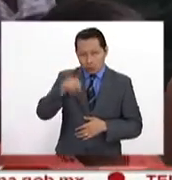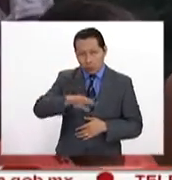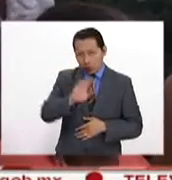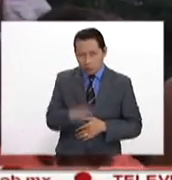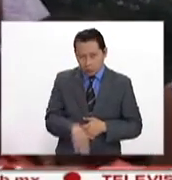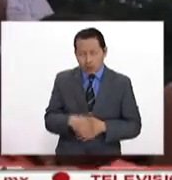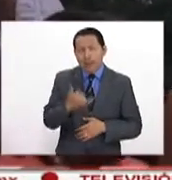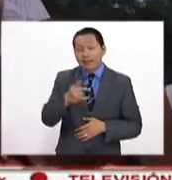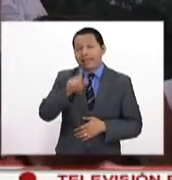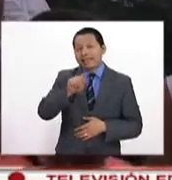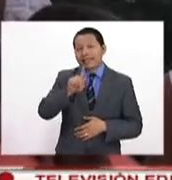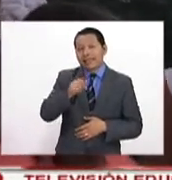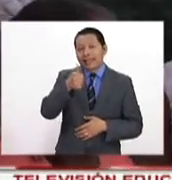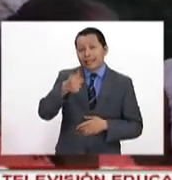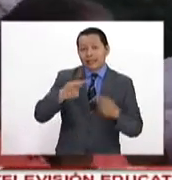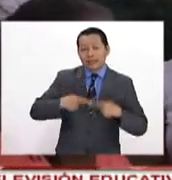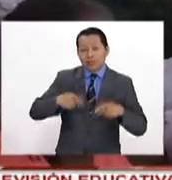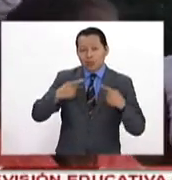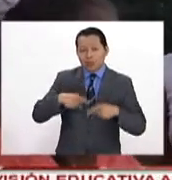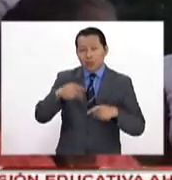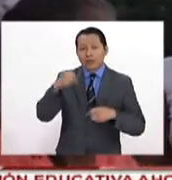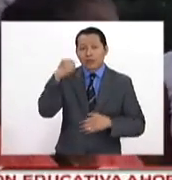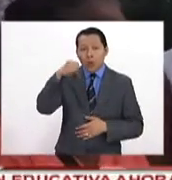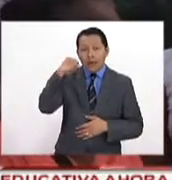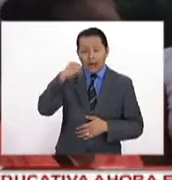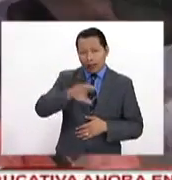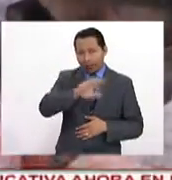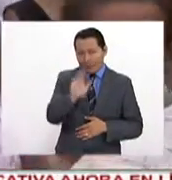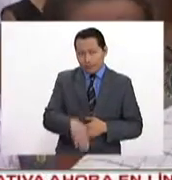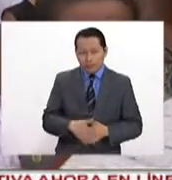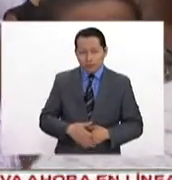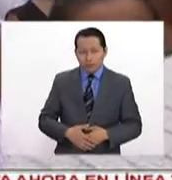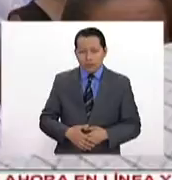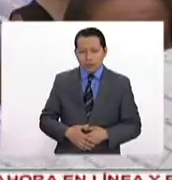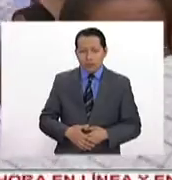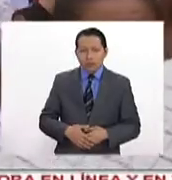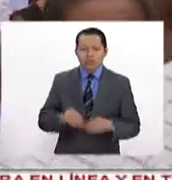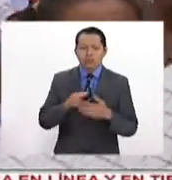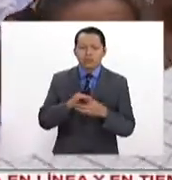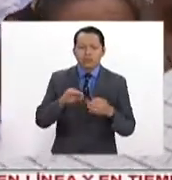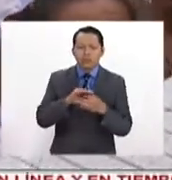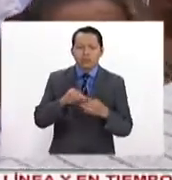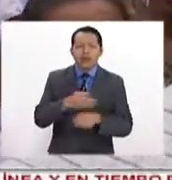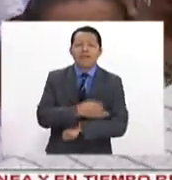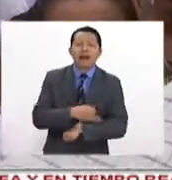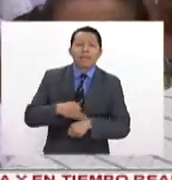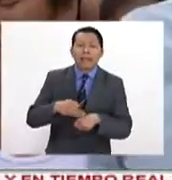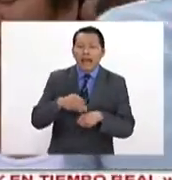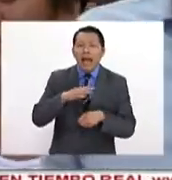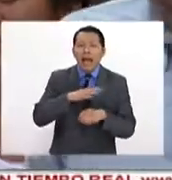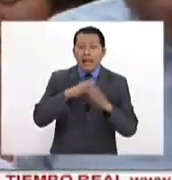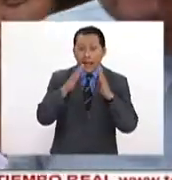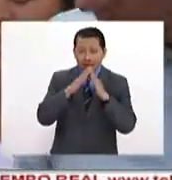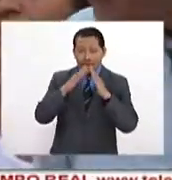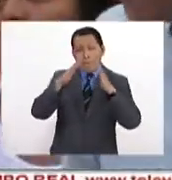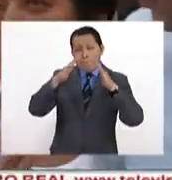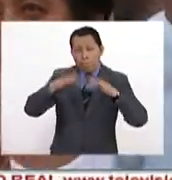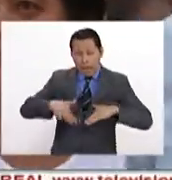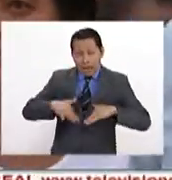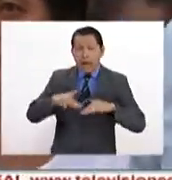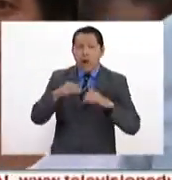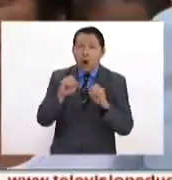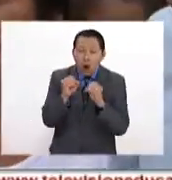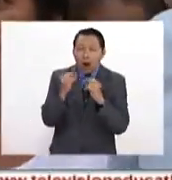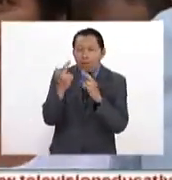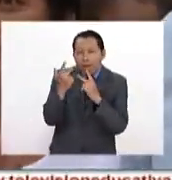y 76 personas en el estado de Oaxaca. Informó que se apoyará a las familias que perdieron su vivienda o que